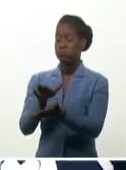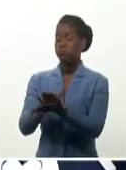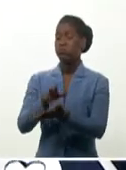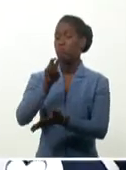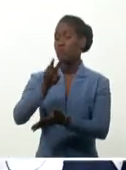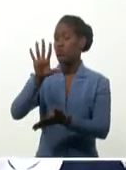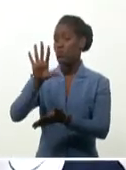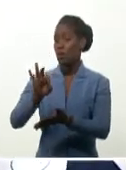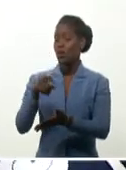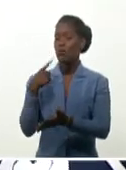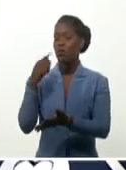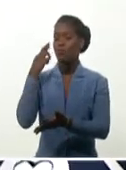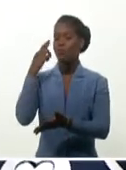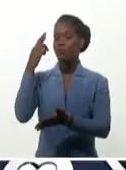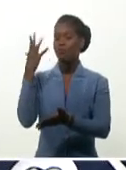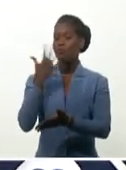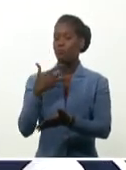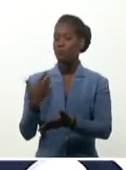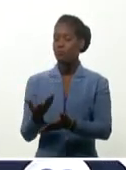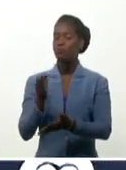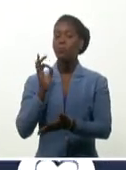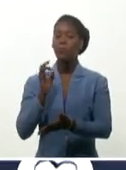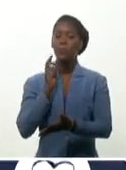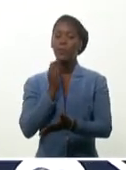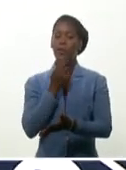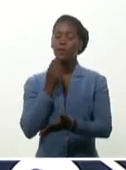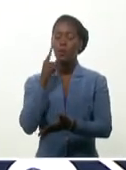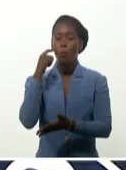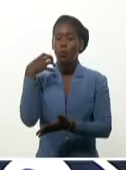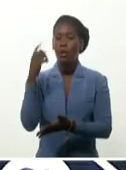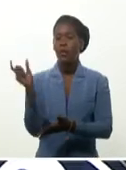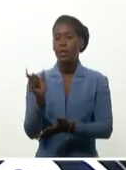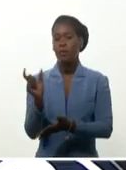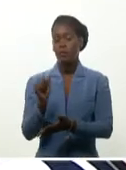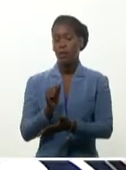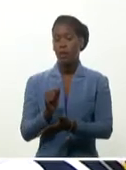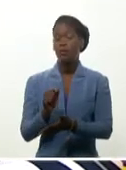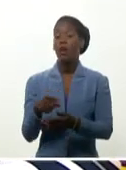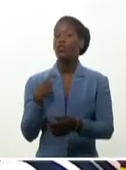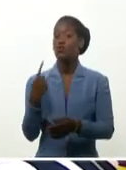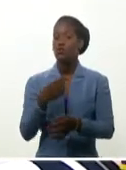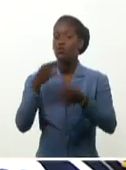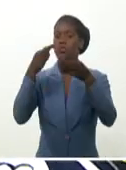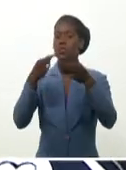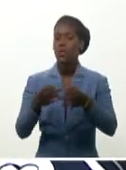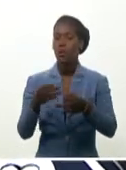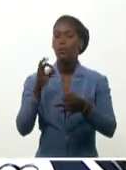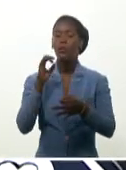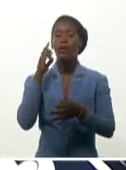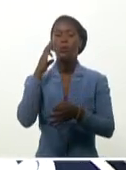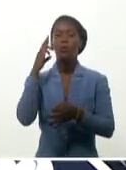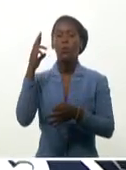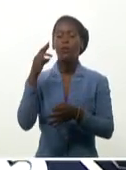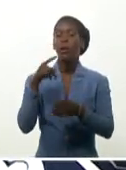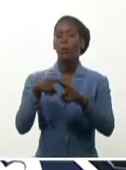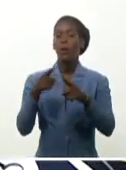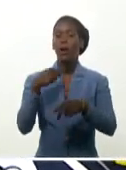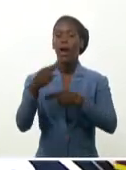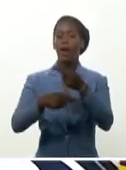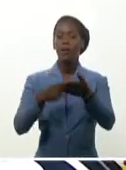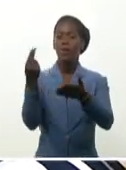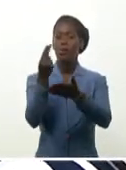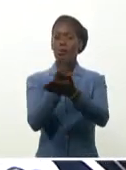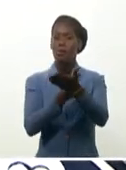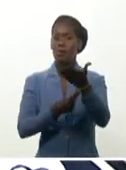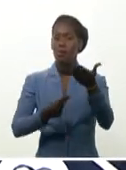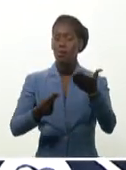honramos una vez más en un día tan significativo a nuestro maestro, pero desde la misma profesión del diseño. Es un proyecto